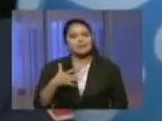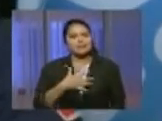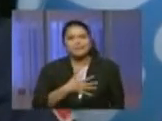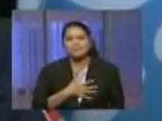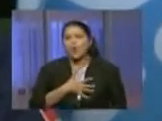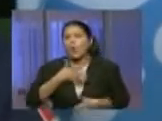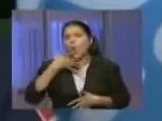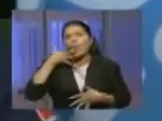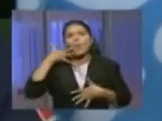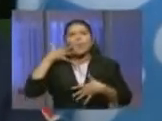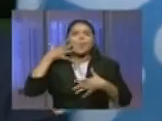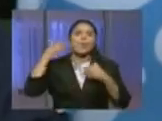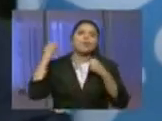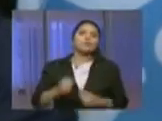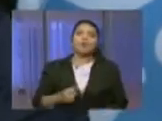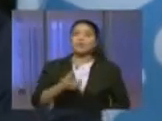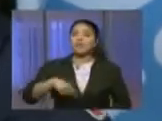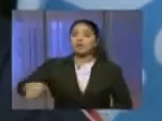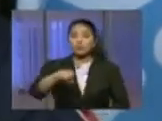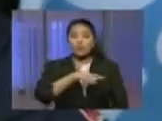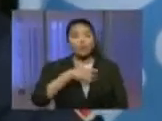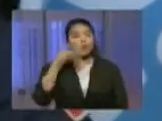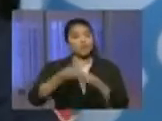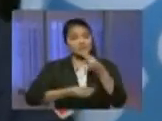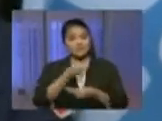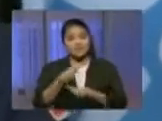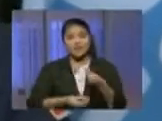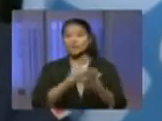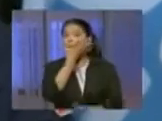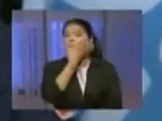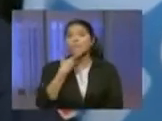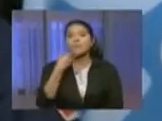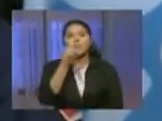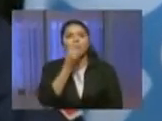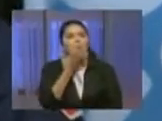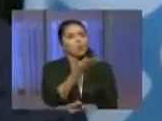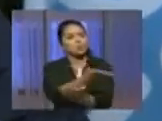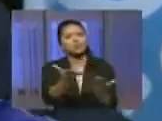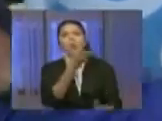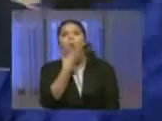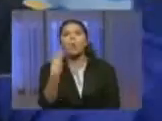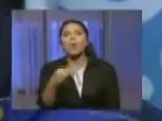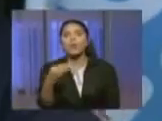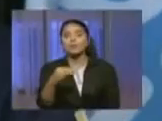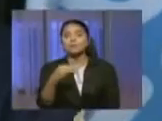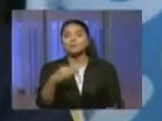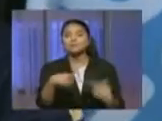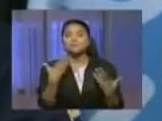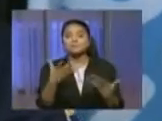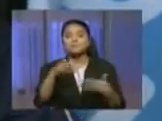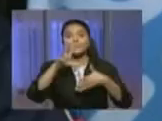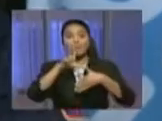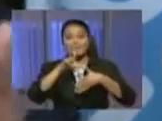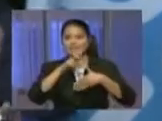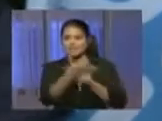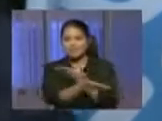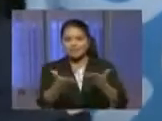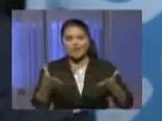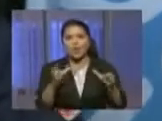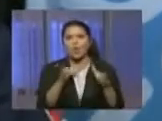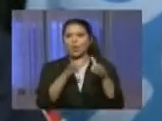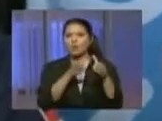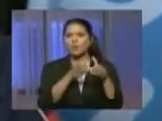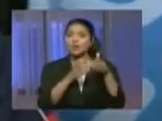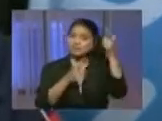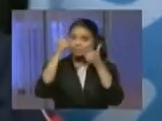orgullosos de nuestra generación de oro de lo que está haciendo pues toda esta hermosa muchachada de Hugo Chávez la generación bicentenaria presidente esa la que el